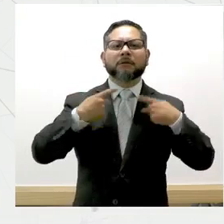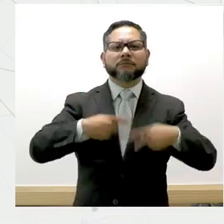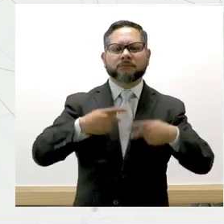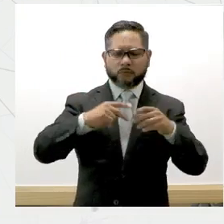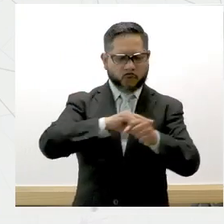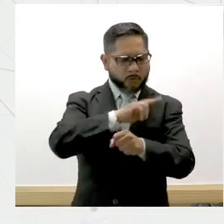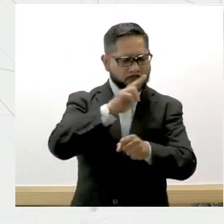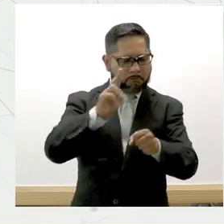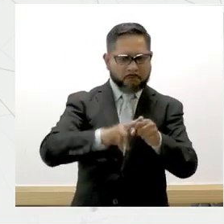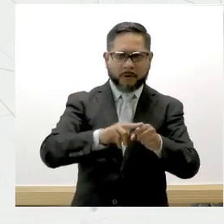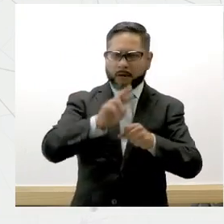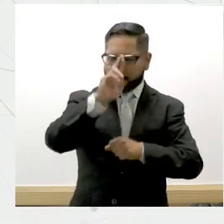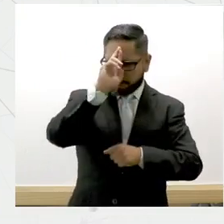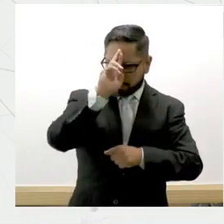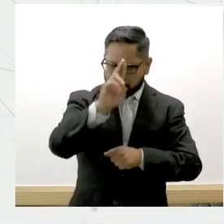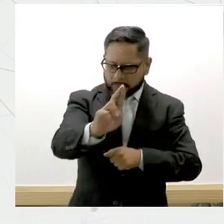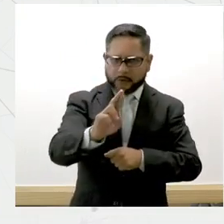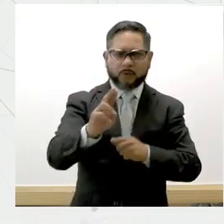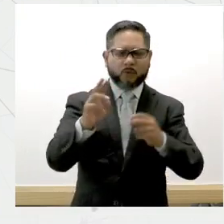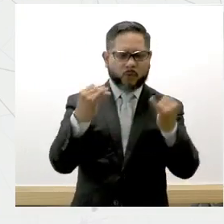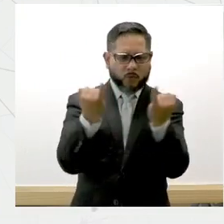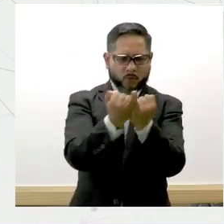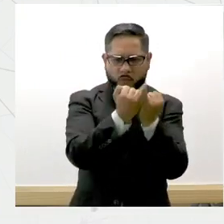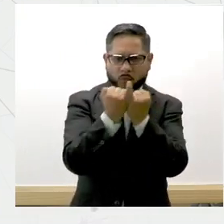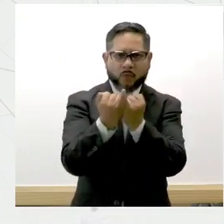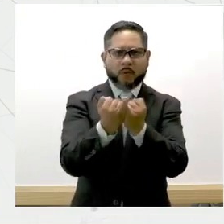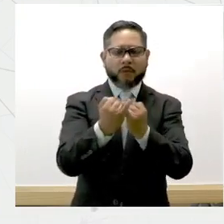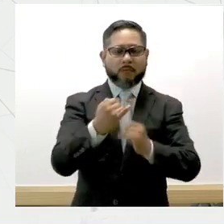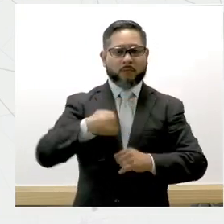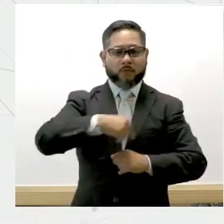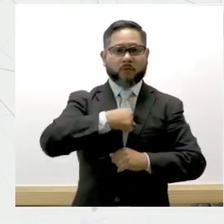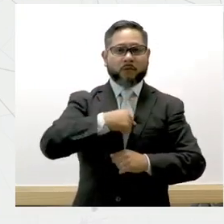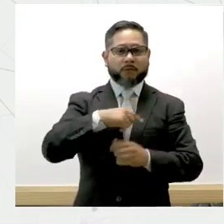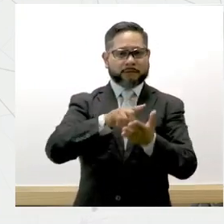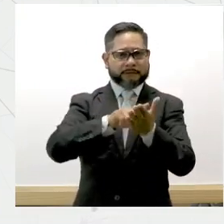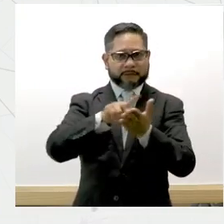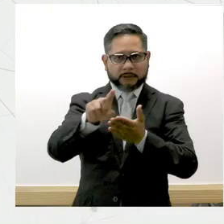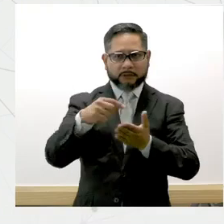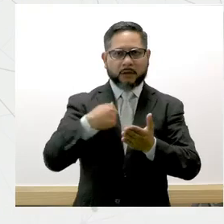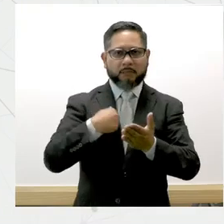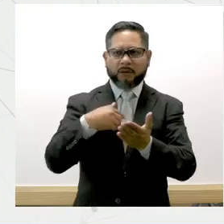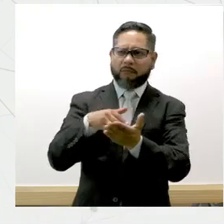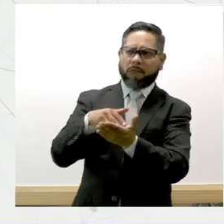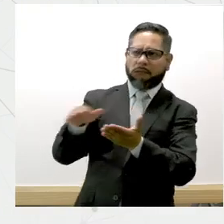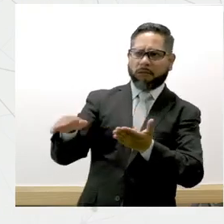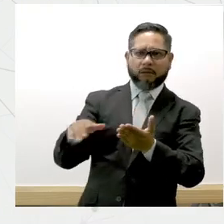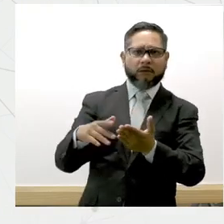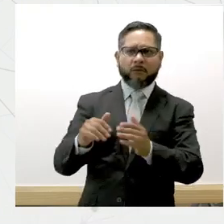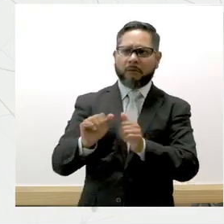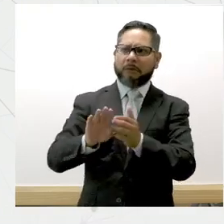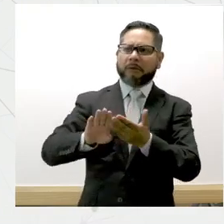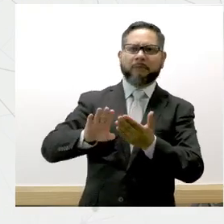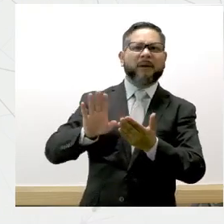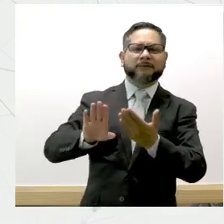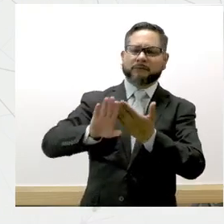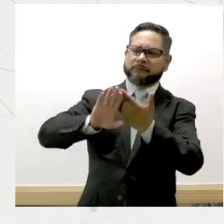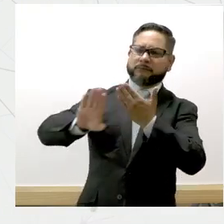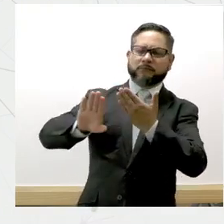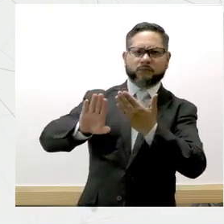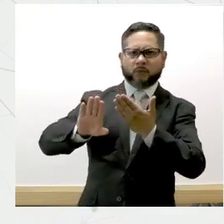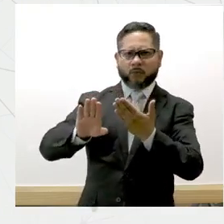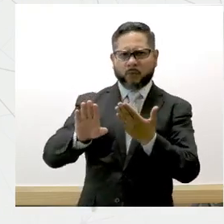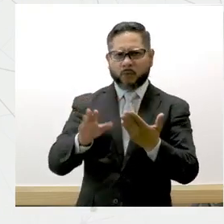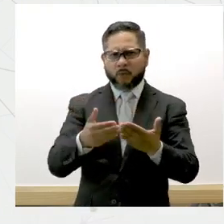la dignidad, nuestro derecho a la igualdad, nuestro derecho al no perfilado, a la no exclusión, ¿no? ¿Qué medidas podríamos adoptar?